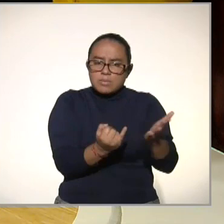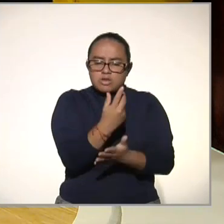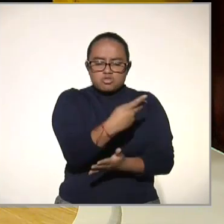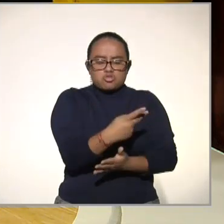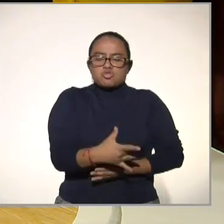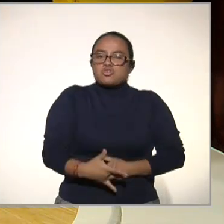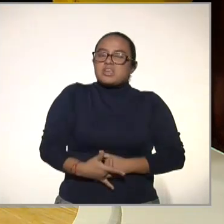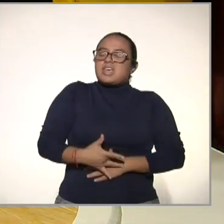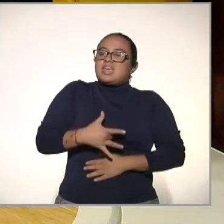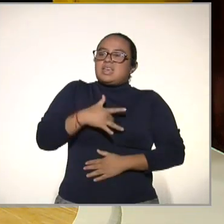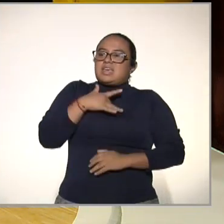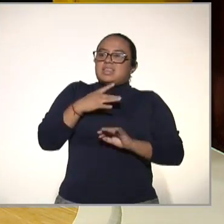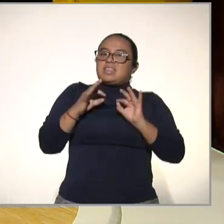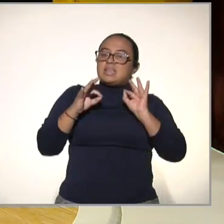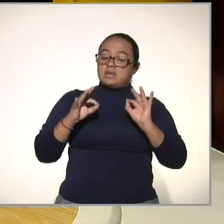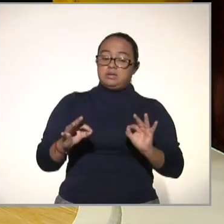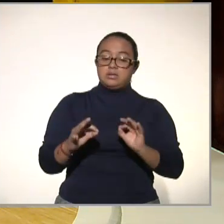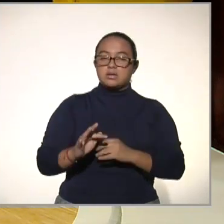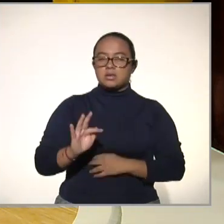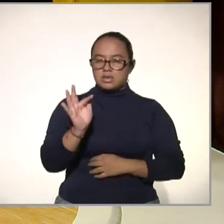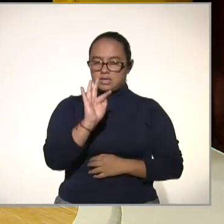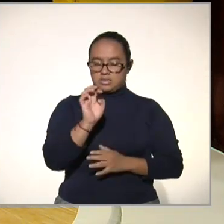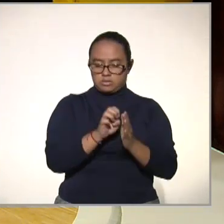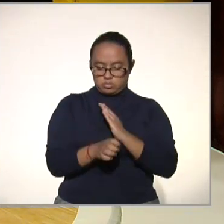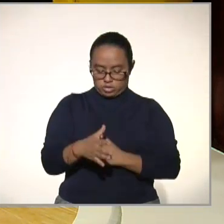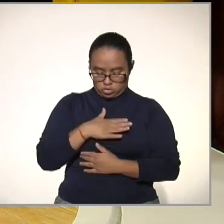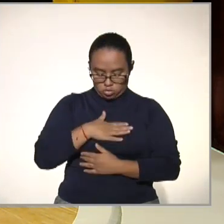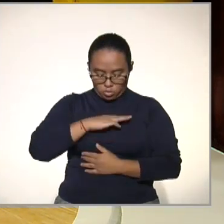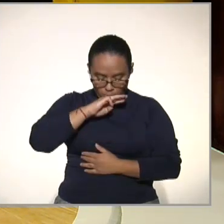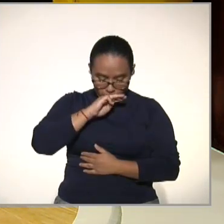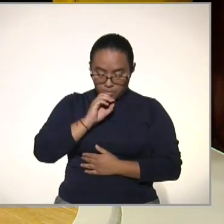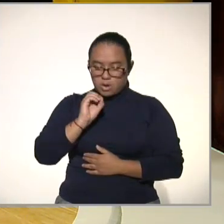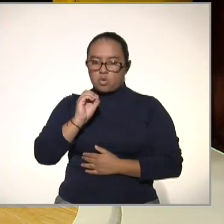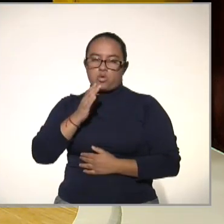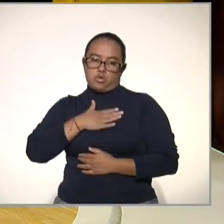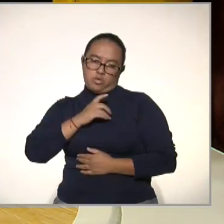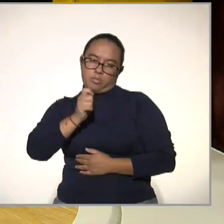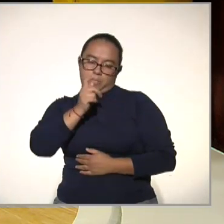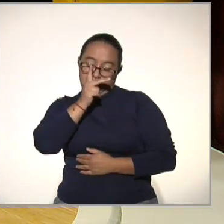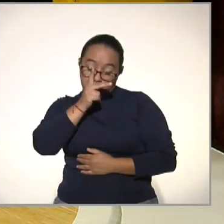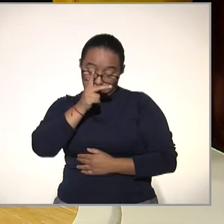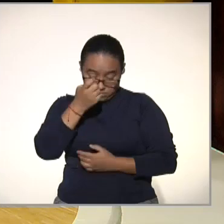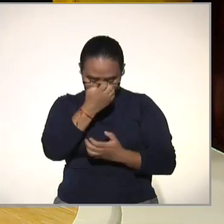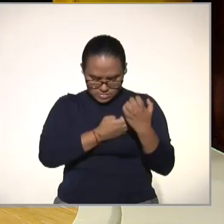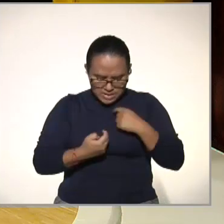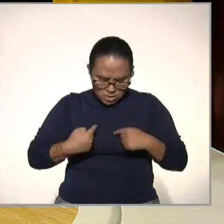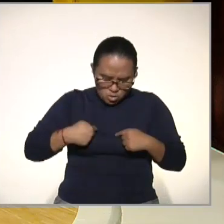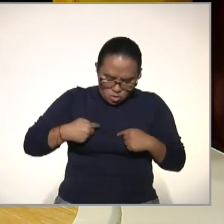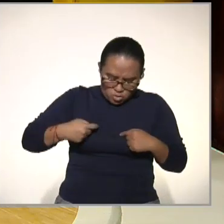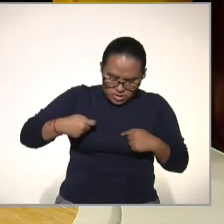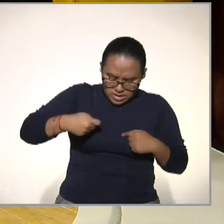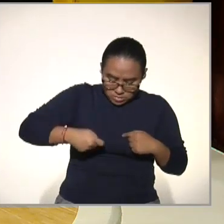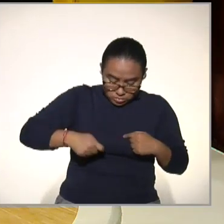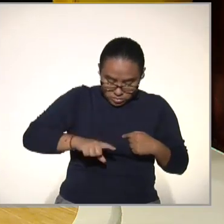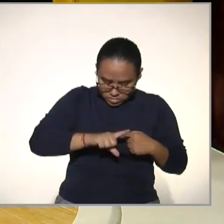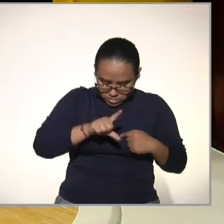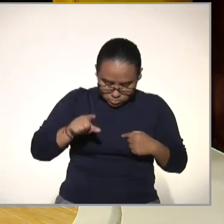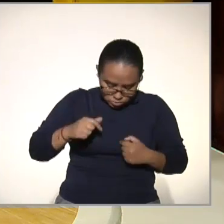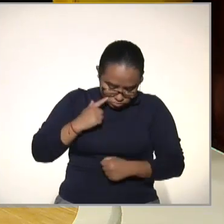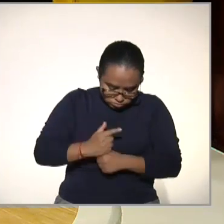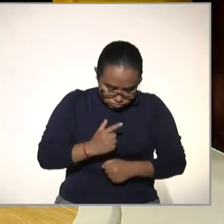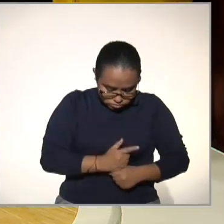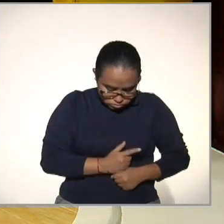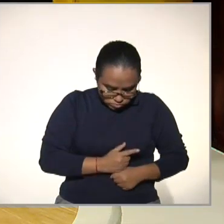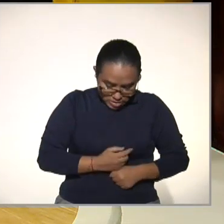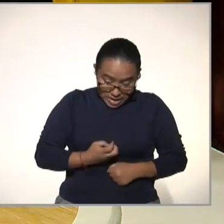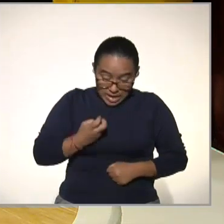plenitud. Y entonces, si yo analizo, yo mamá o yo papá, quién soy, y ya más o menos me voy dando cuenta que no es